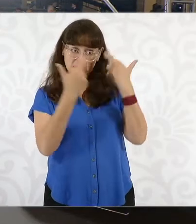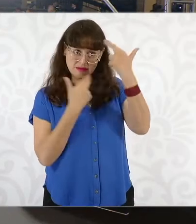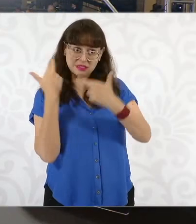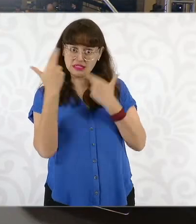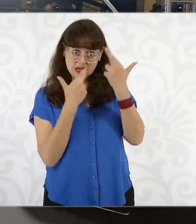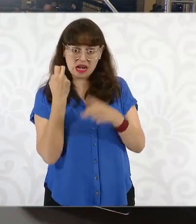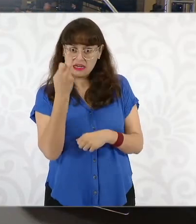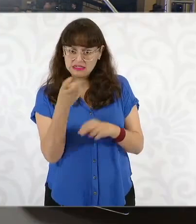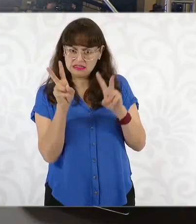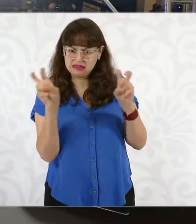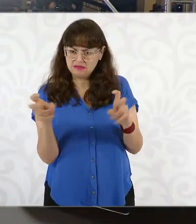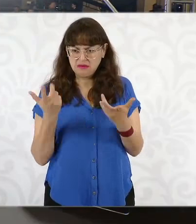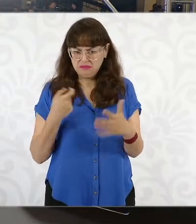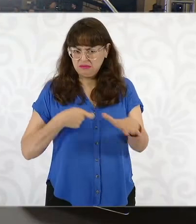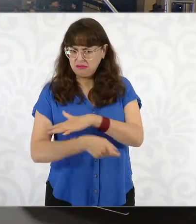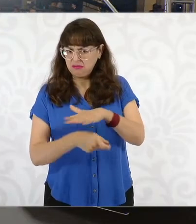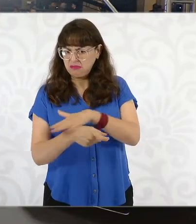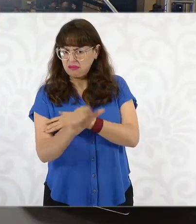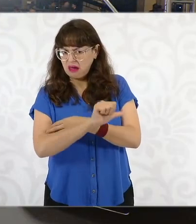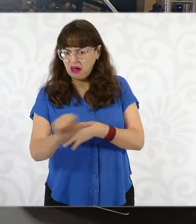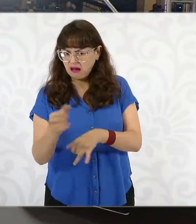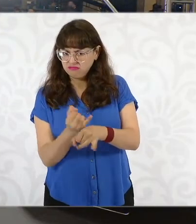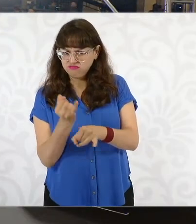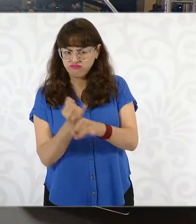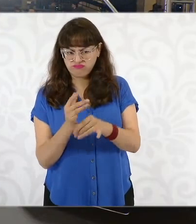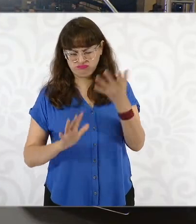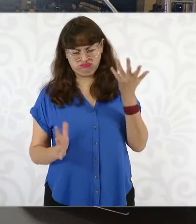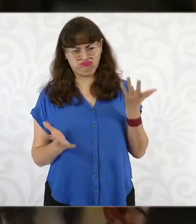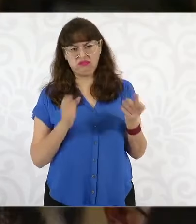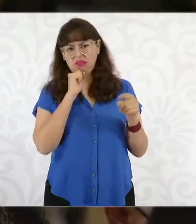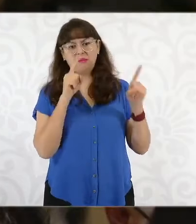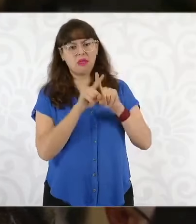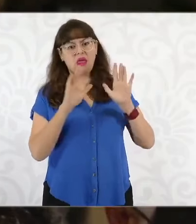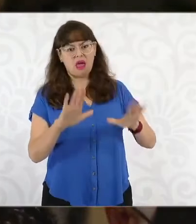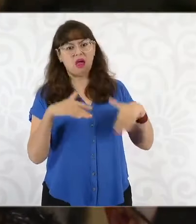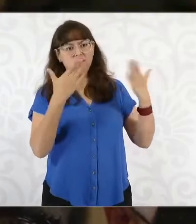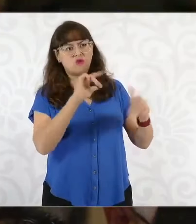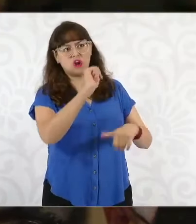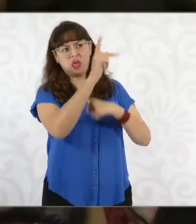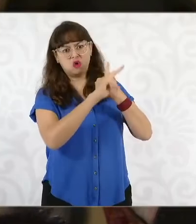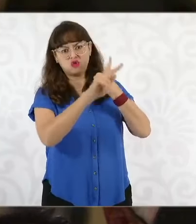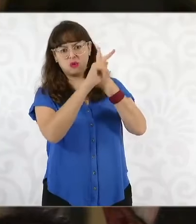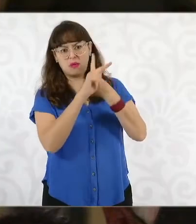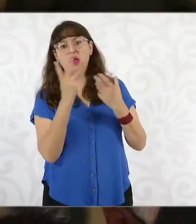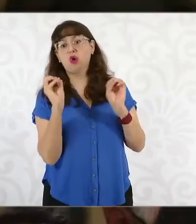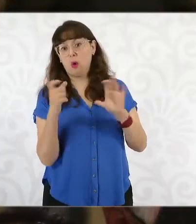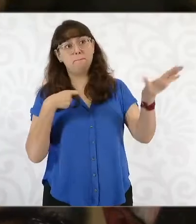flujo opaco de financiamiento viene también de entidades extranjeras o bien se paga en el extranjero, aunque